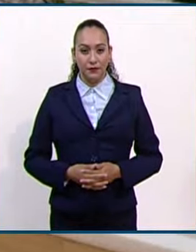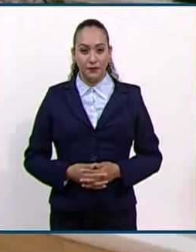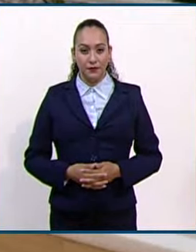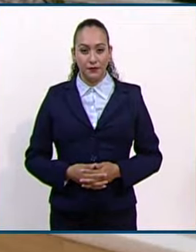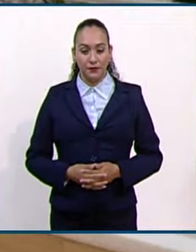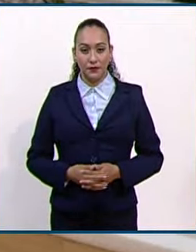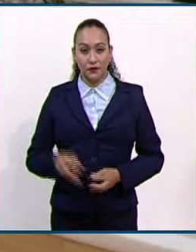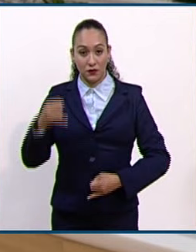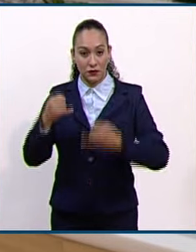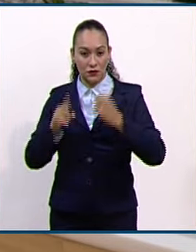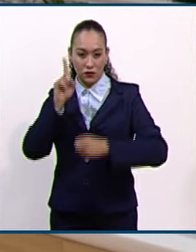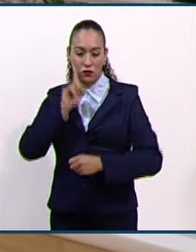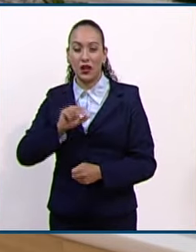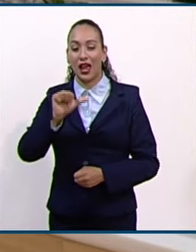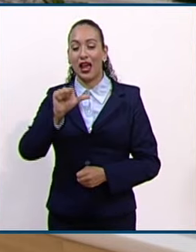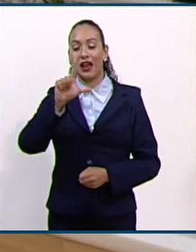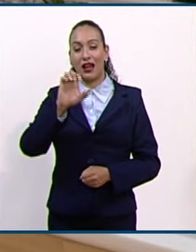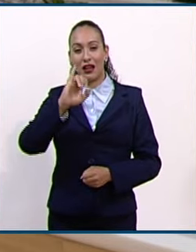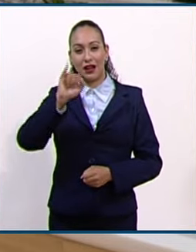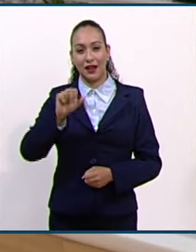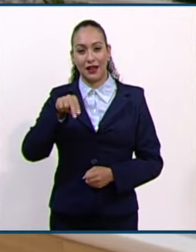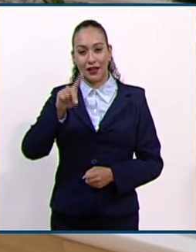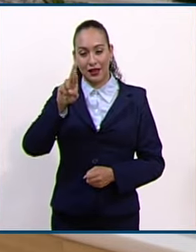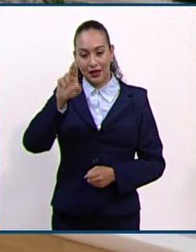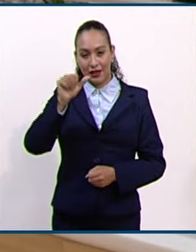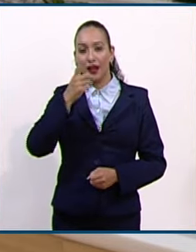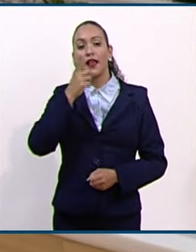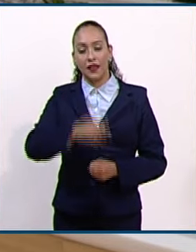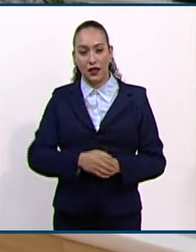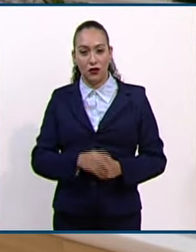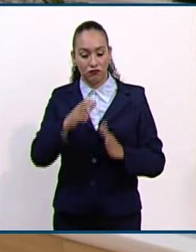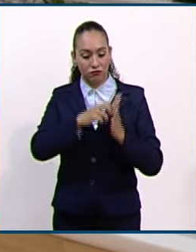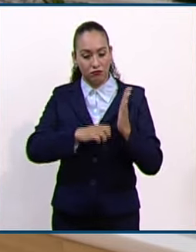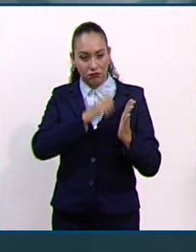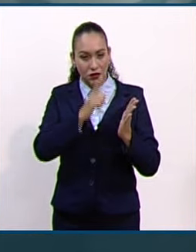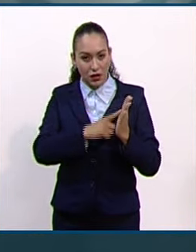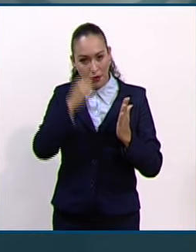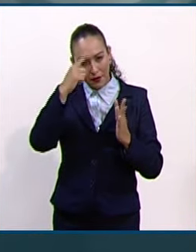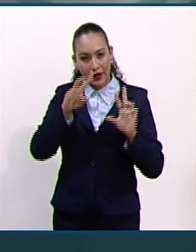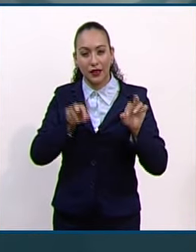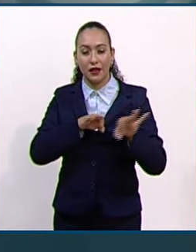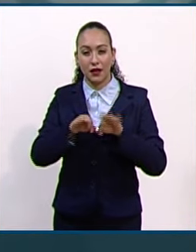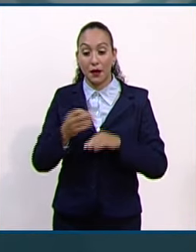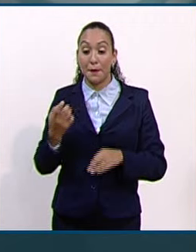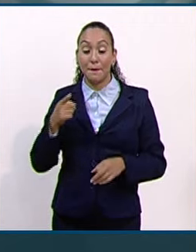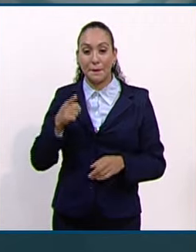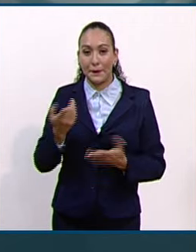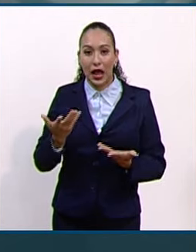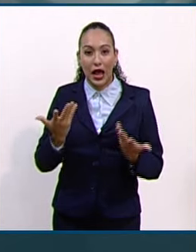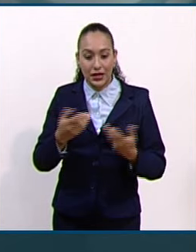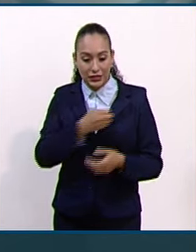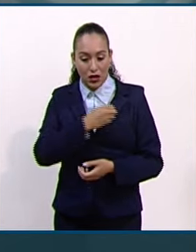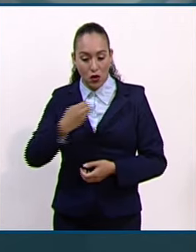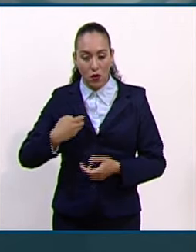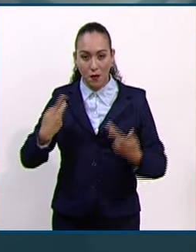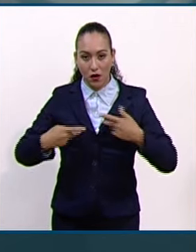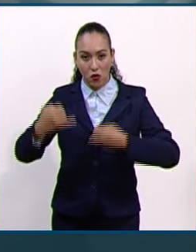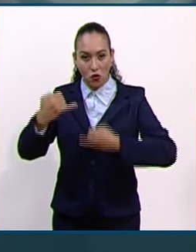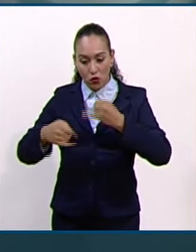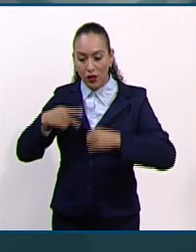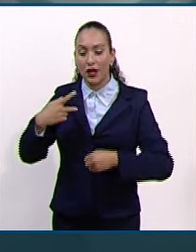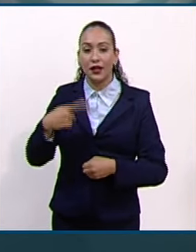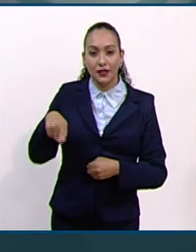La jueza de distrito Alejandra Rivera Rodríguez señaló que las reformas en materia laboral obligan a las personas juzgadoras a actuar de manera